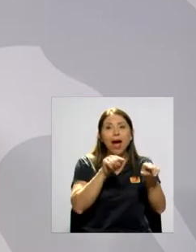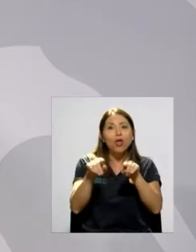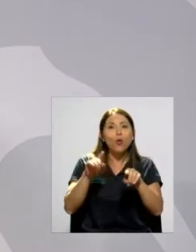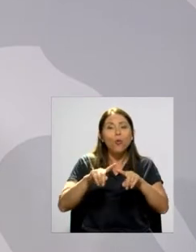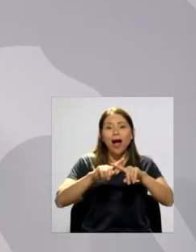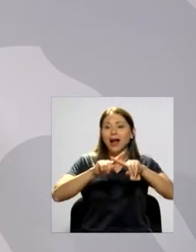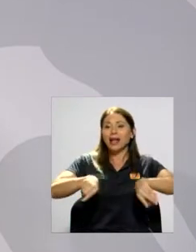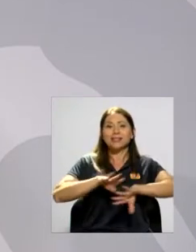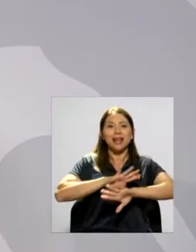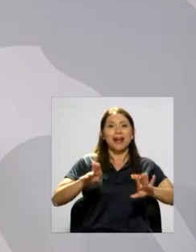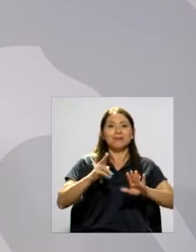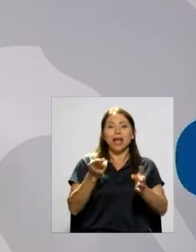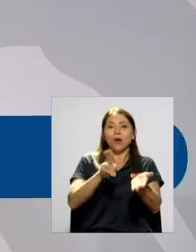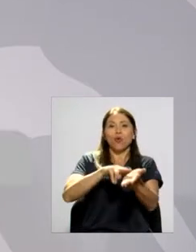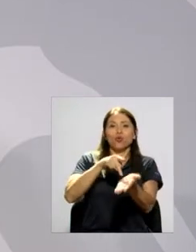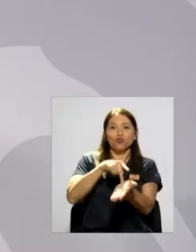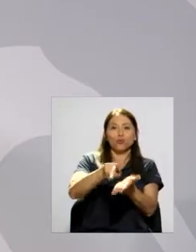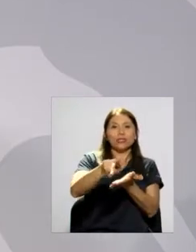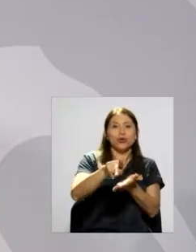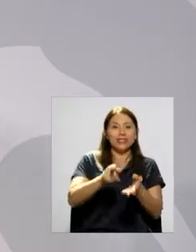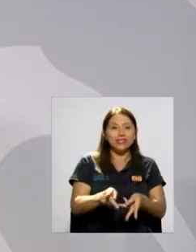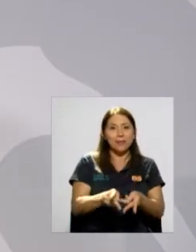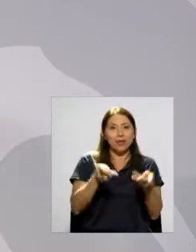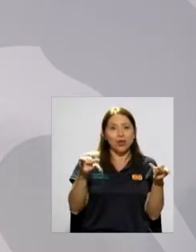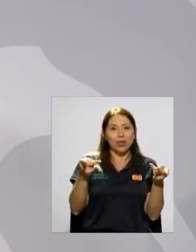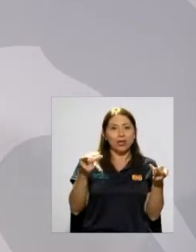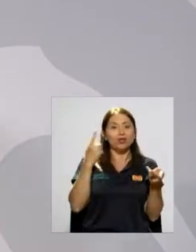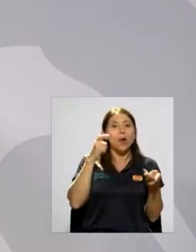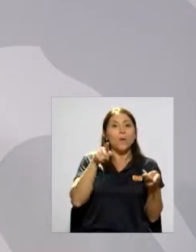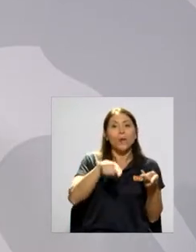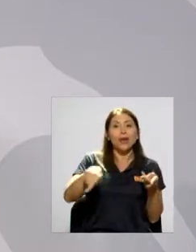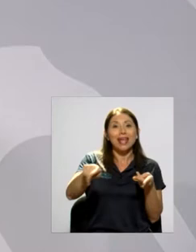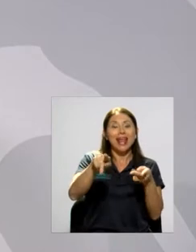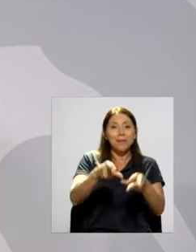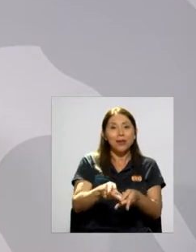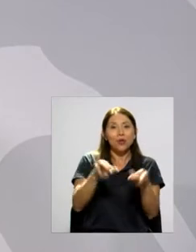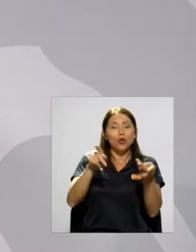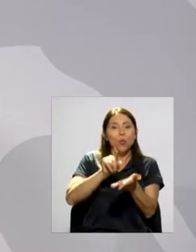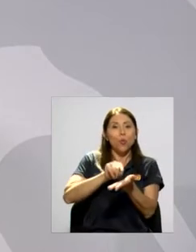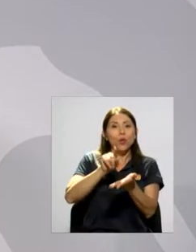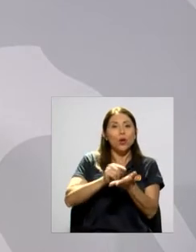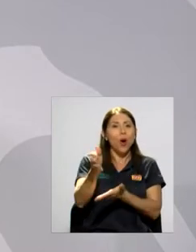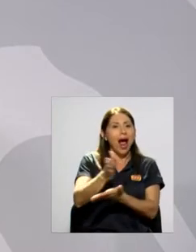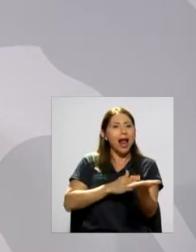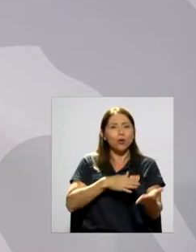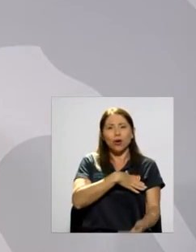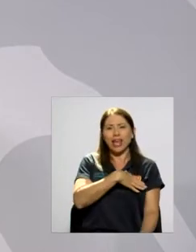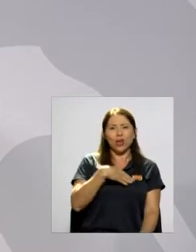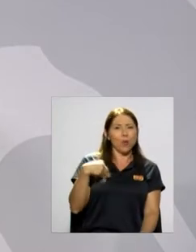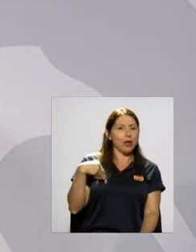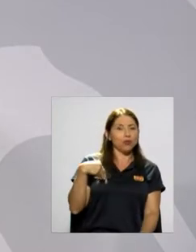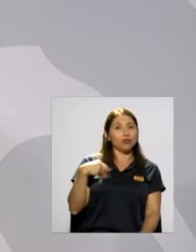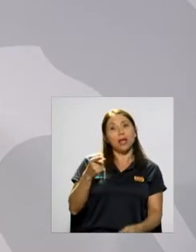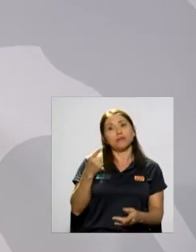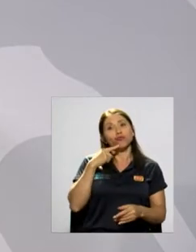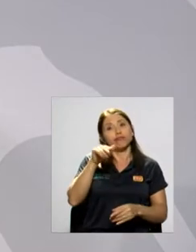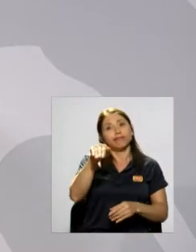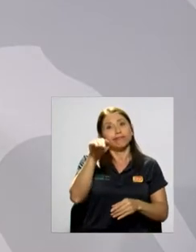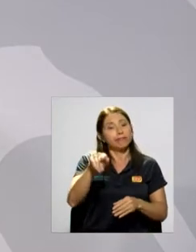¿no? por la publicación de algo que no me gusta. Eso como que nos revela